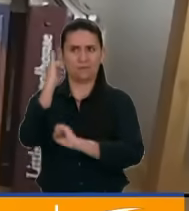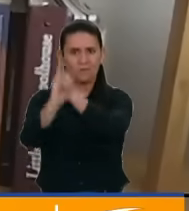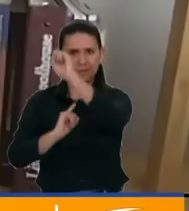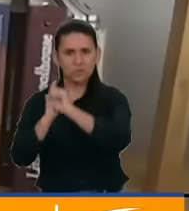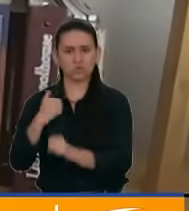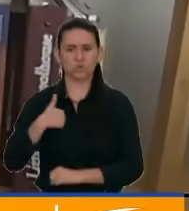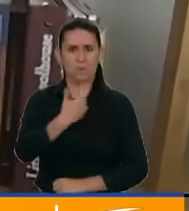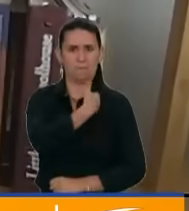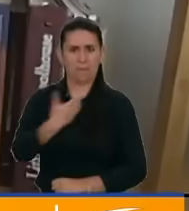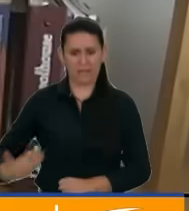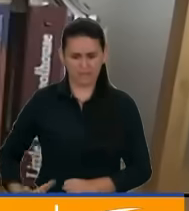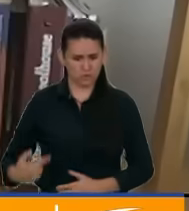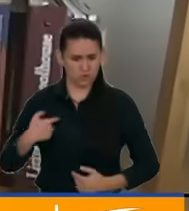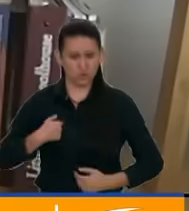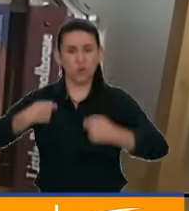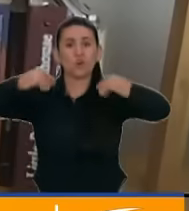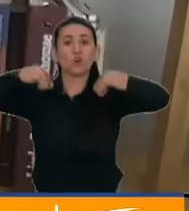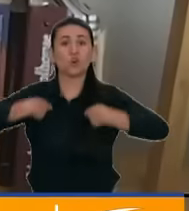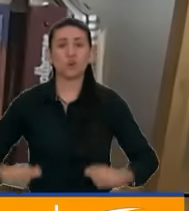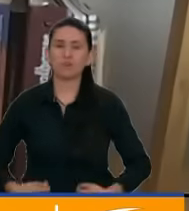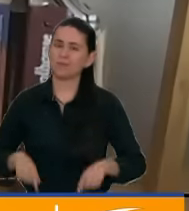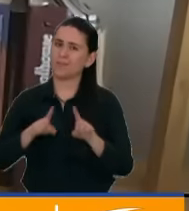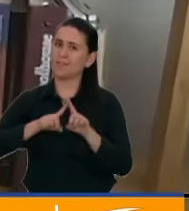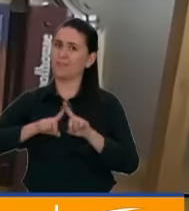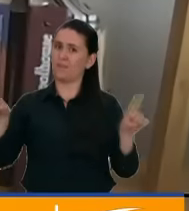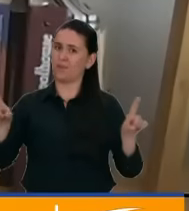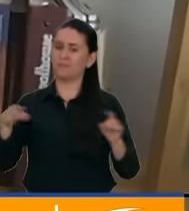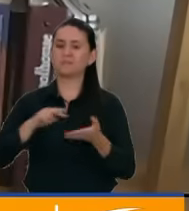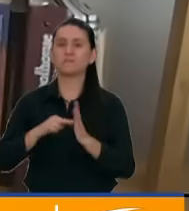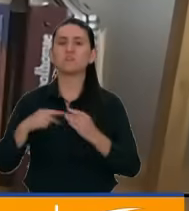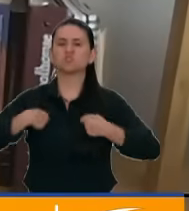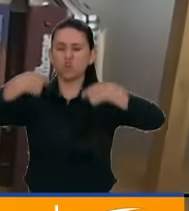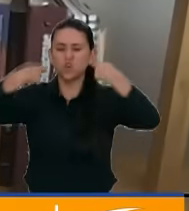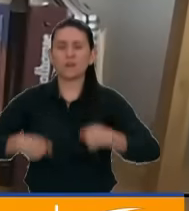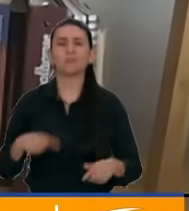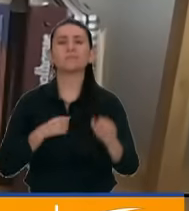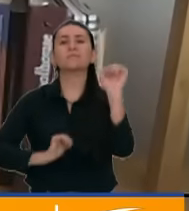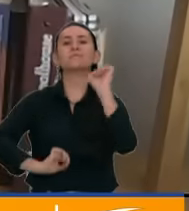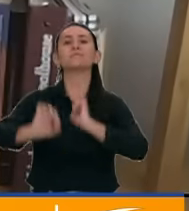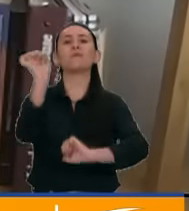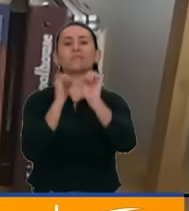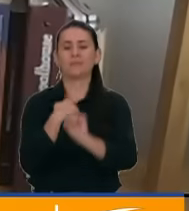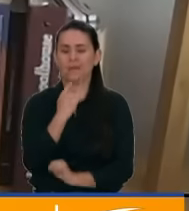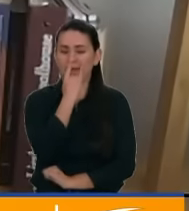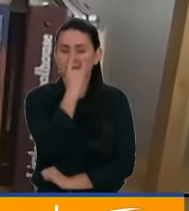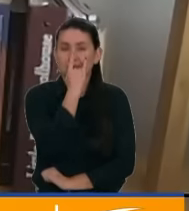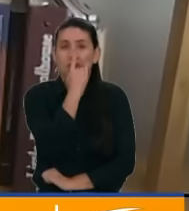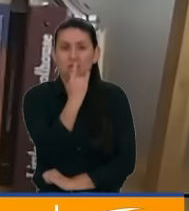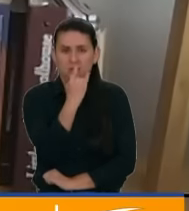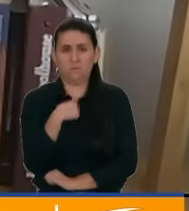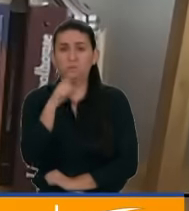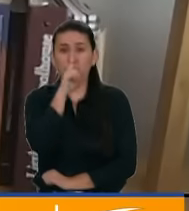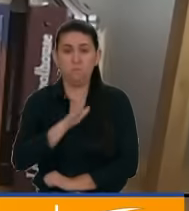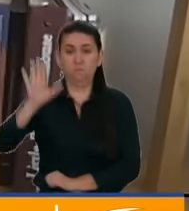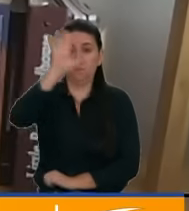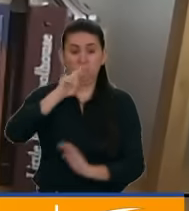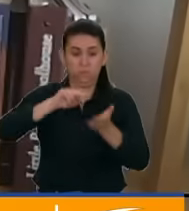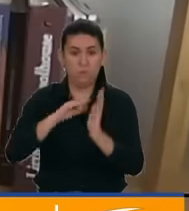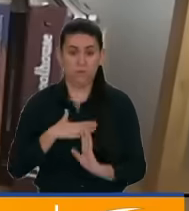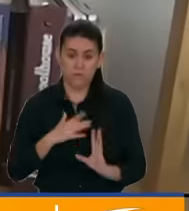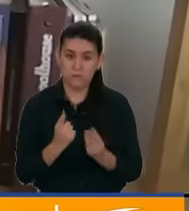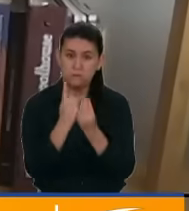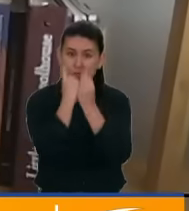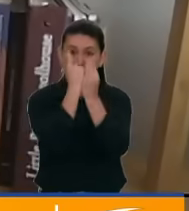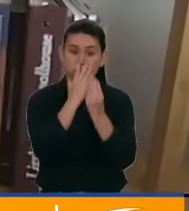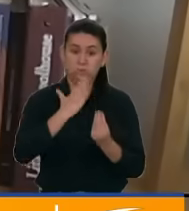su condición están en la obligación de defender los intereses nacionales, que no son solamente los intereses de su partido o de